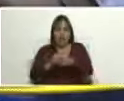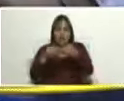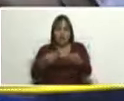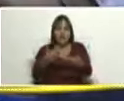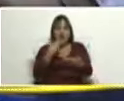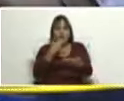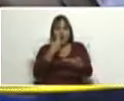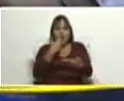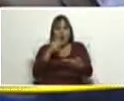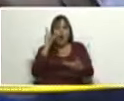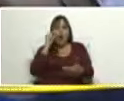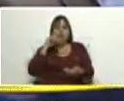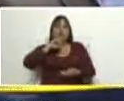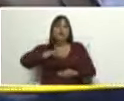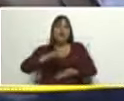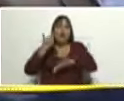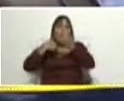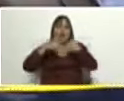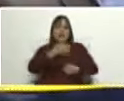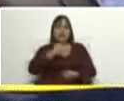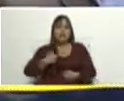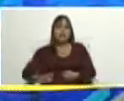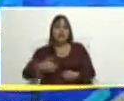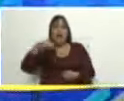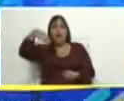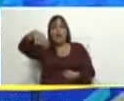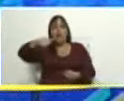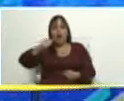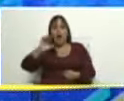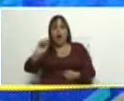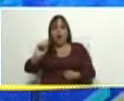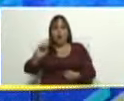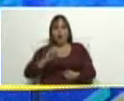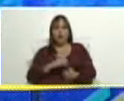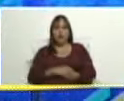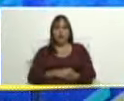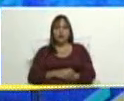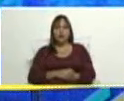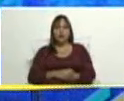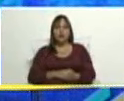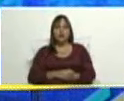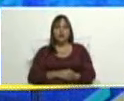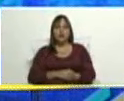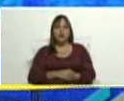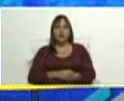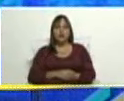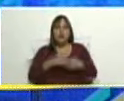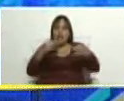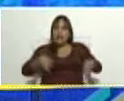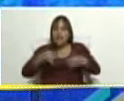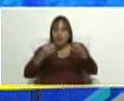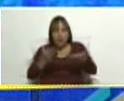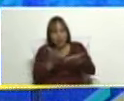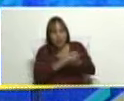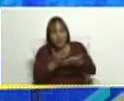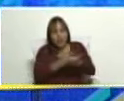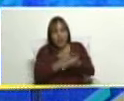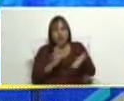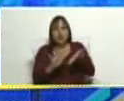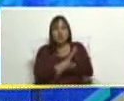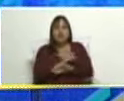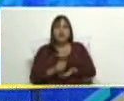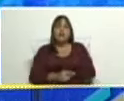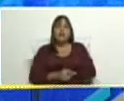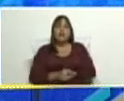Zedong, ¿verdad? Alexis Corredor, Piñate, no nos pelábamos acerca de la